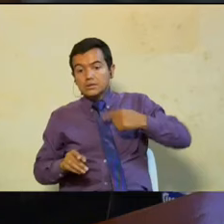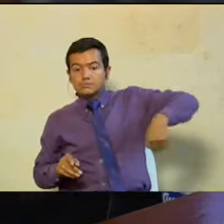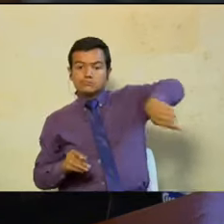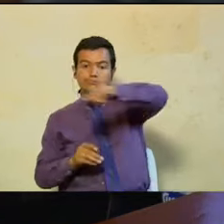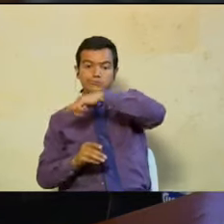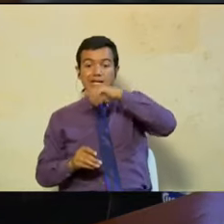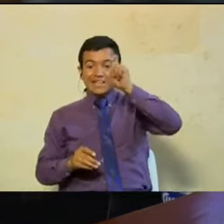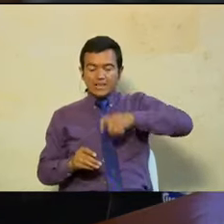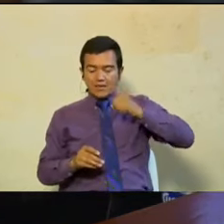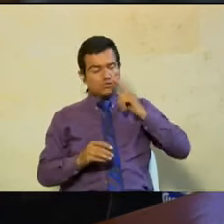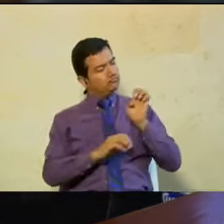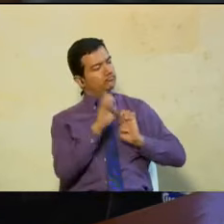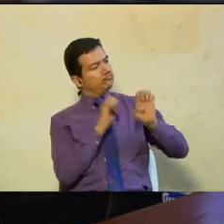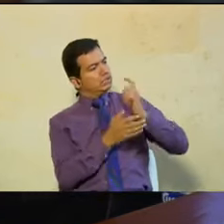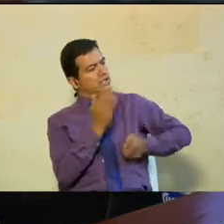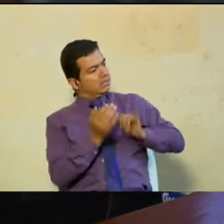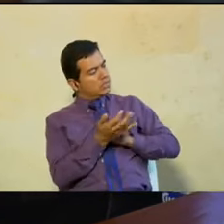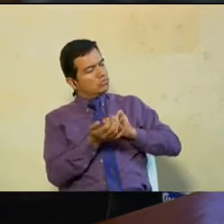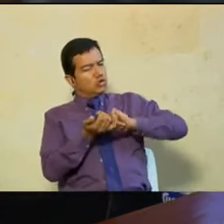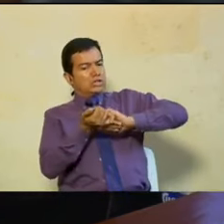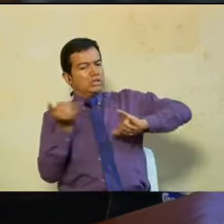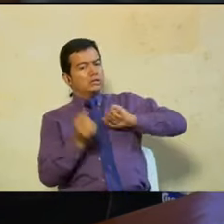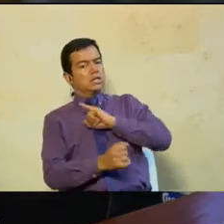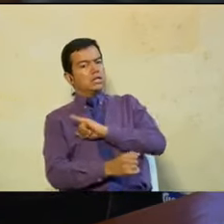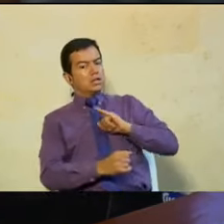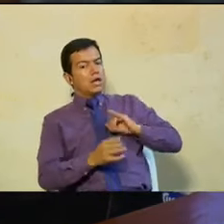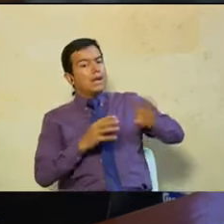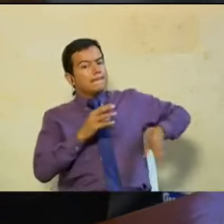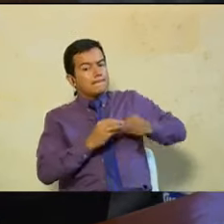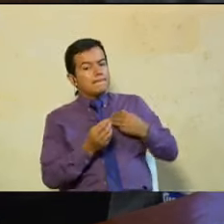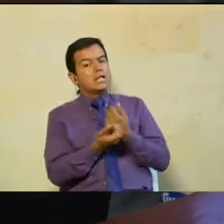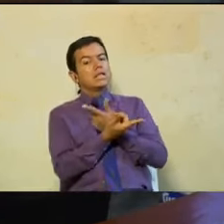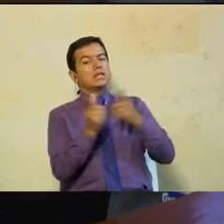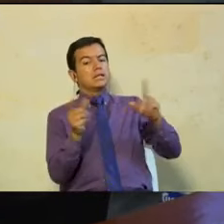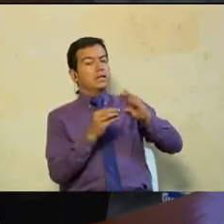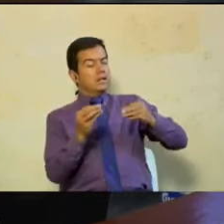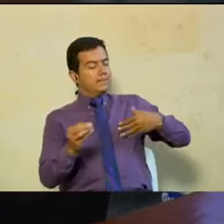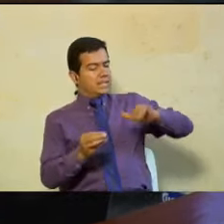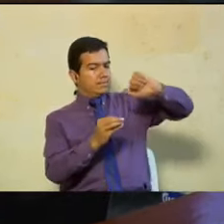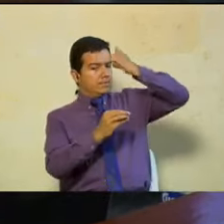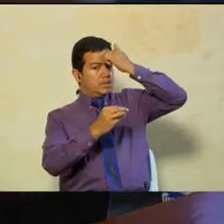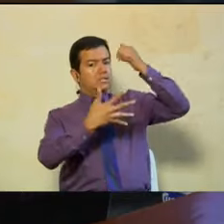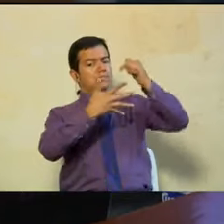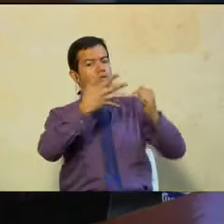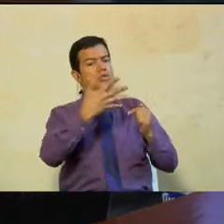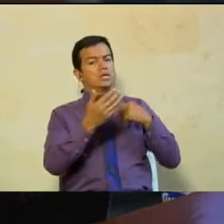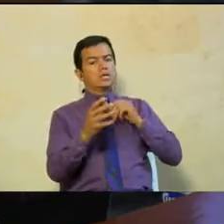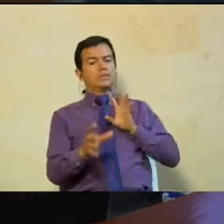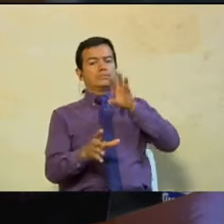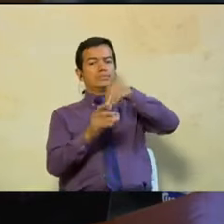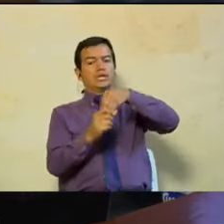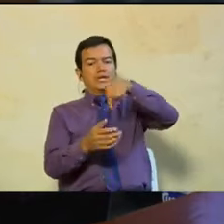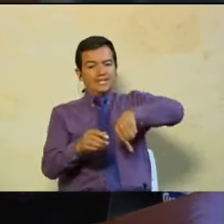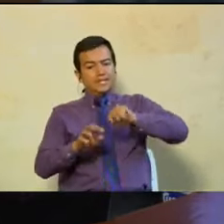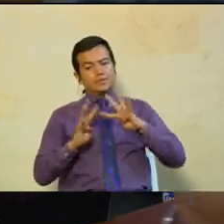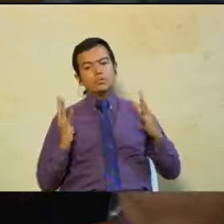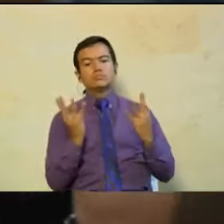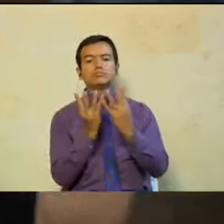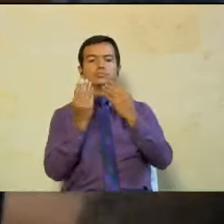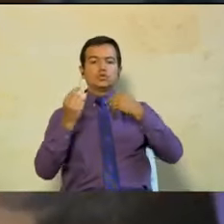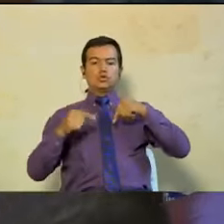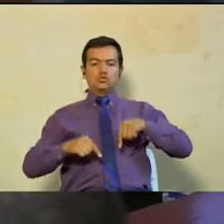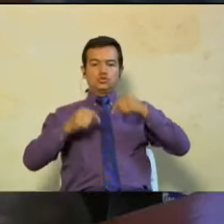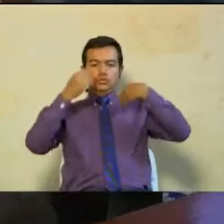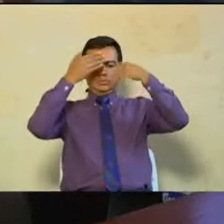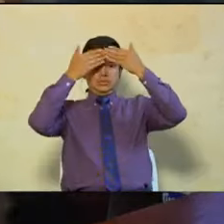la autonomía la libertad y los principios que tenemos como congresistas en el recinto de la Democracia Gracias